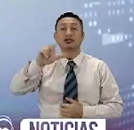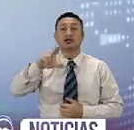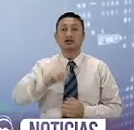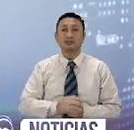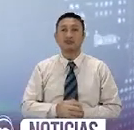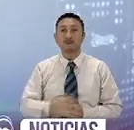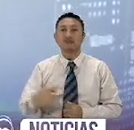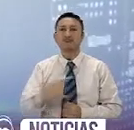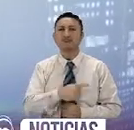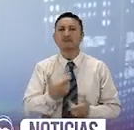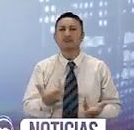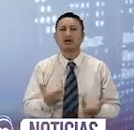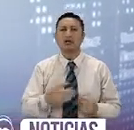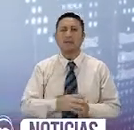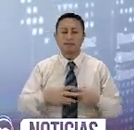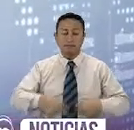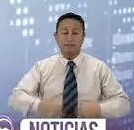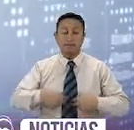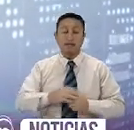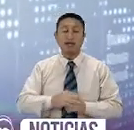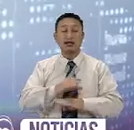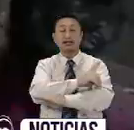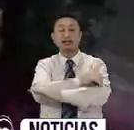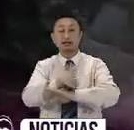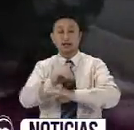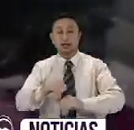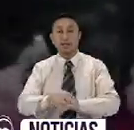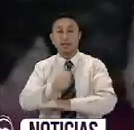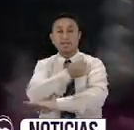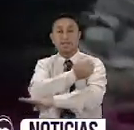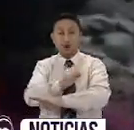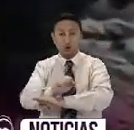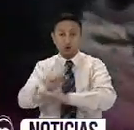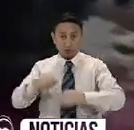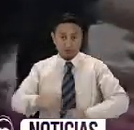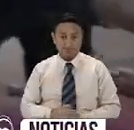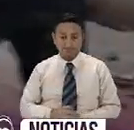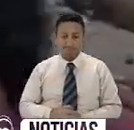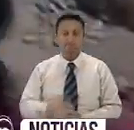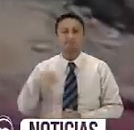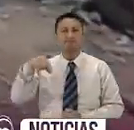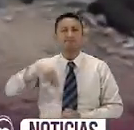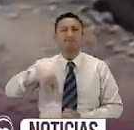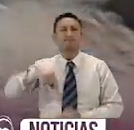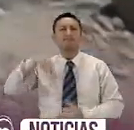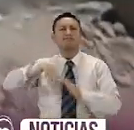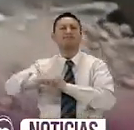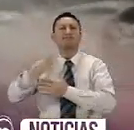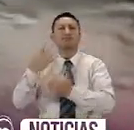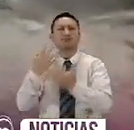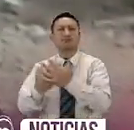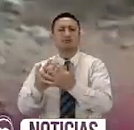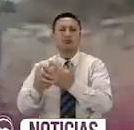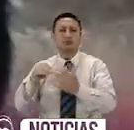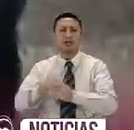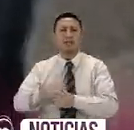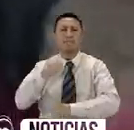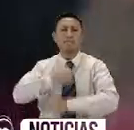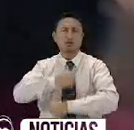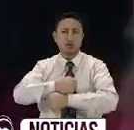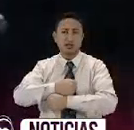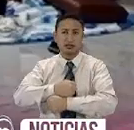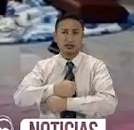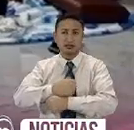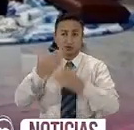en urbanizaciones de Daule y San Borondón. Además, también visitaron el complejo carcelario en la parroquia Pascuales de